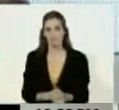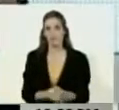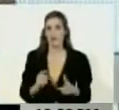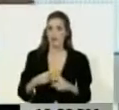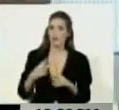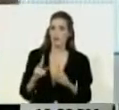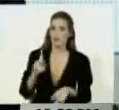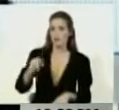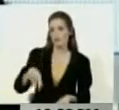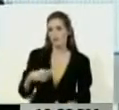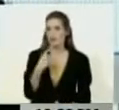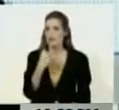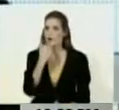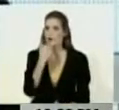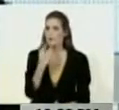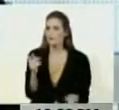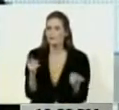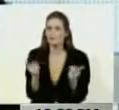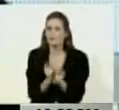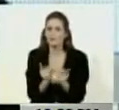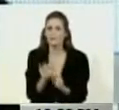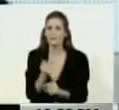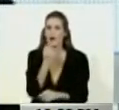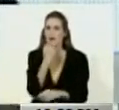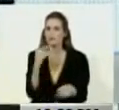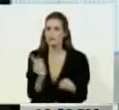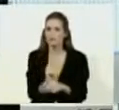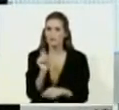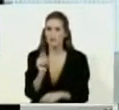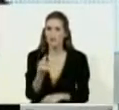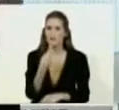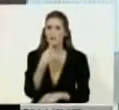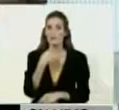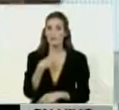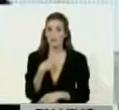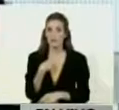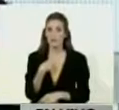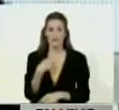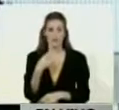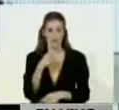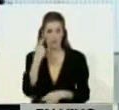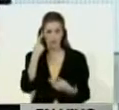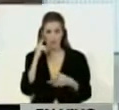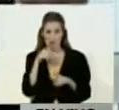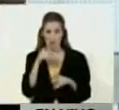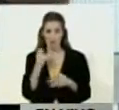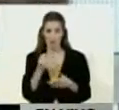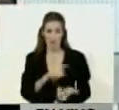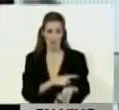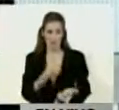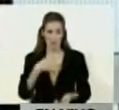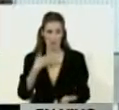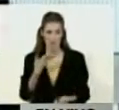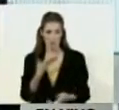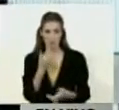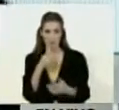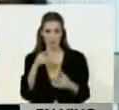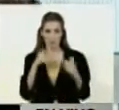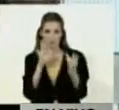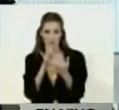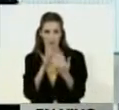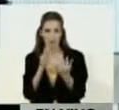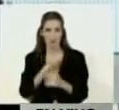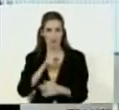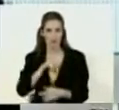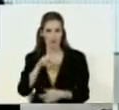Y bueno, también, digamos, lo más resumidamente posible, me dicen, ¿y tú crees que tu hermano esté dispuesto a entrar en contacto